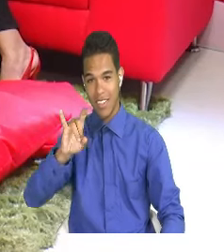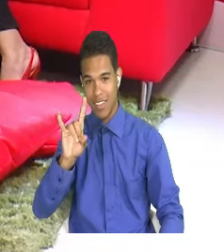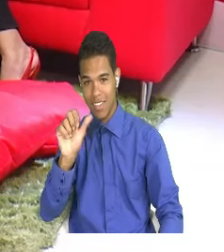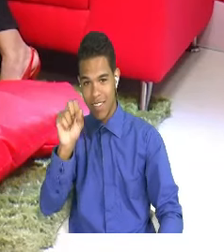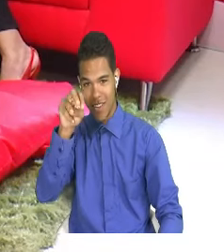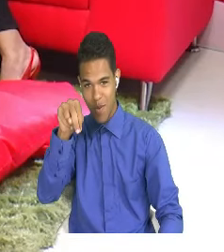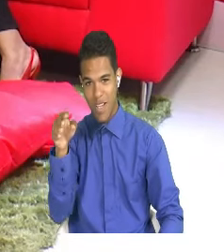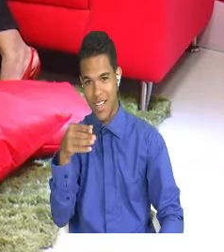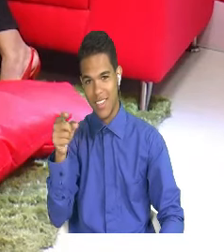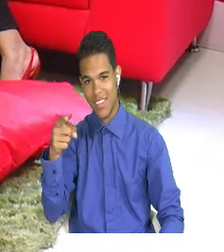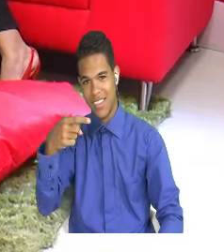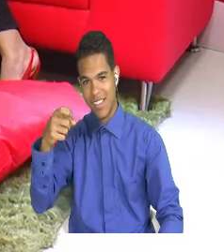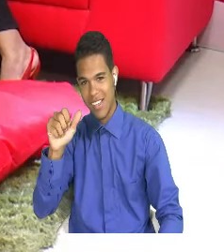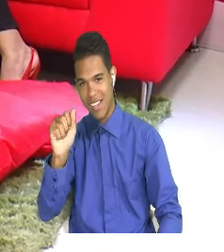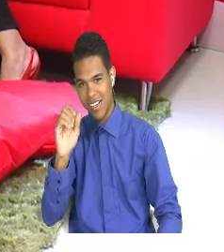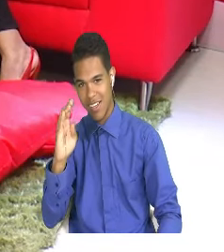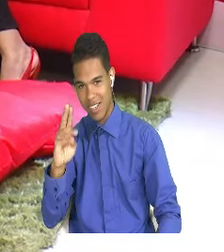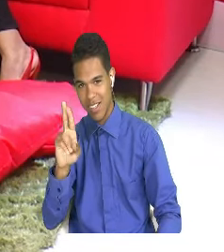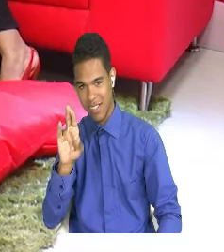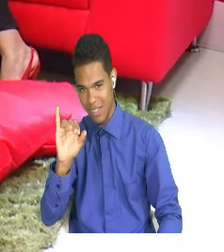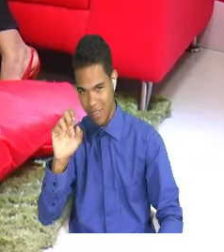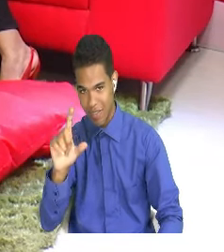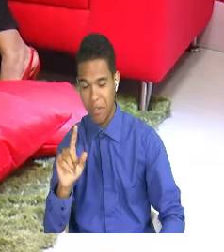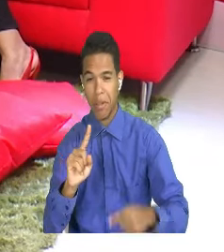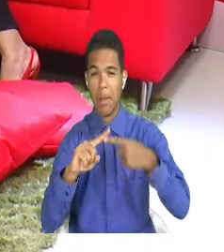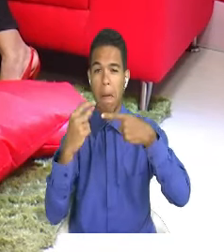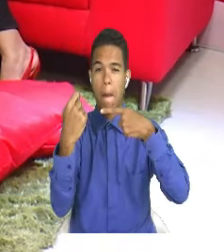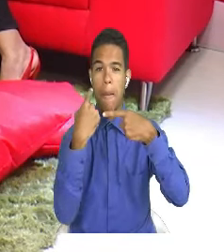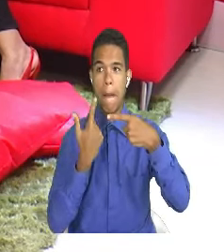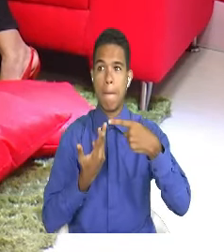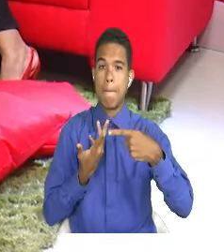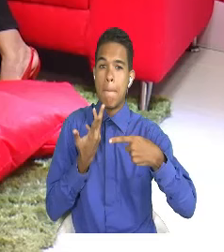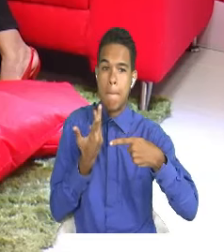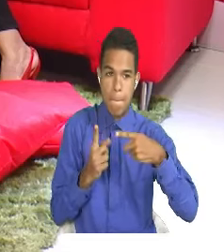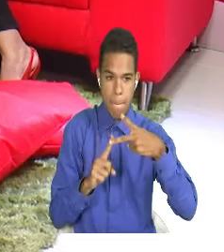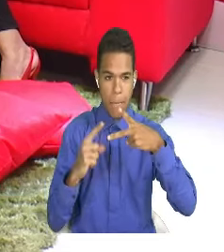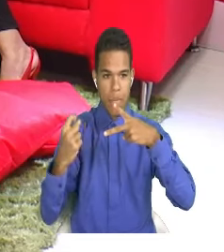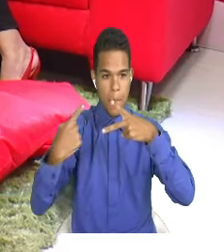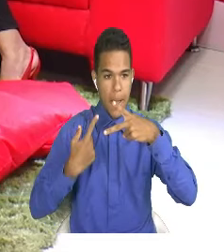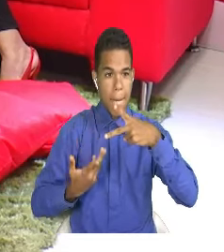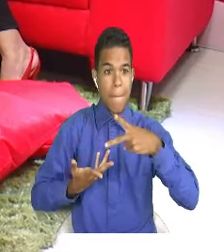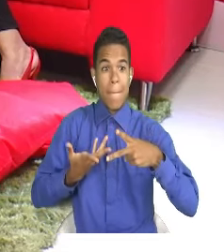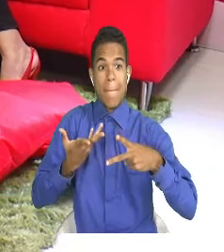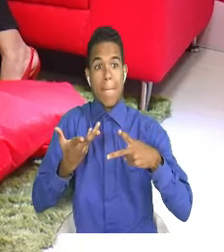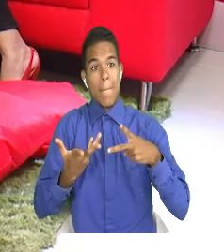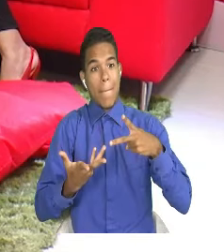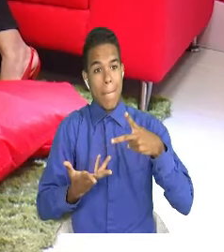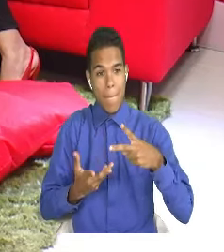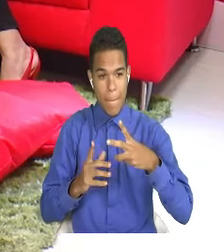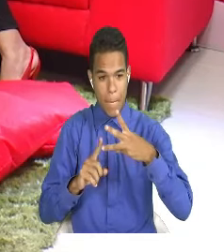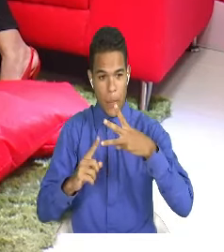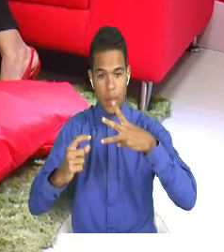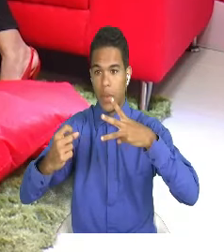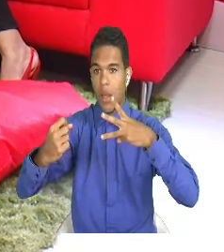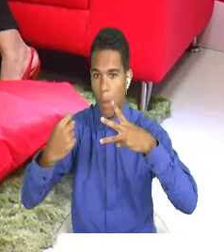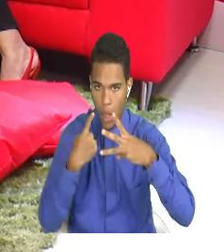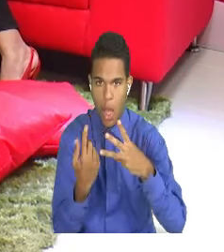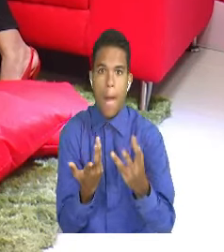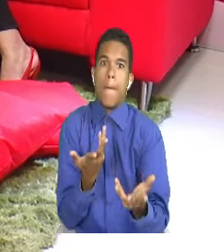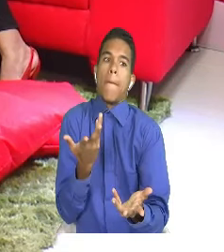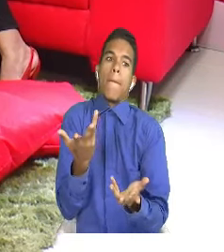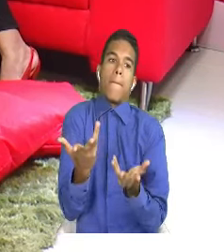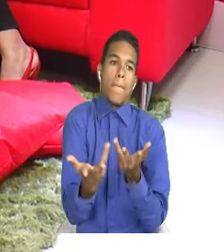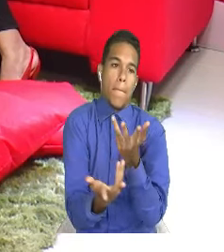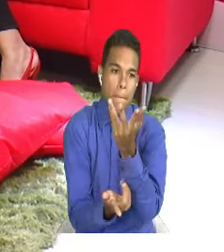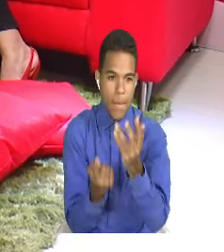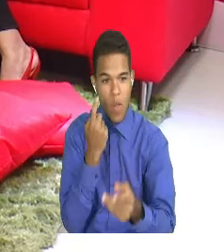dos, tres preguntas. No, el doctor corchadísimo con mis preguntas, pero bueno, para la próxima, cuando vuelvas, ya sabes, una estudiadita de cultura general, de